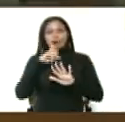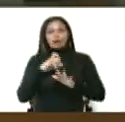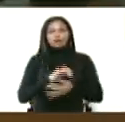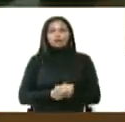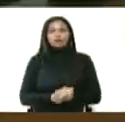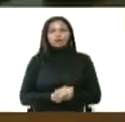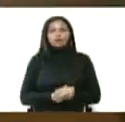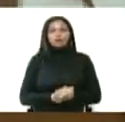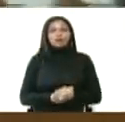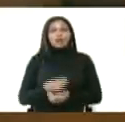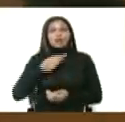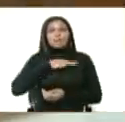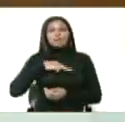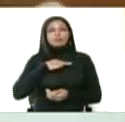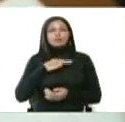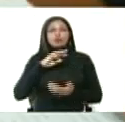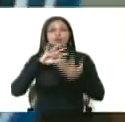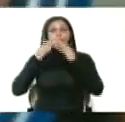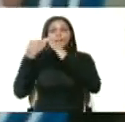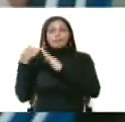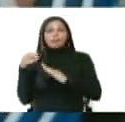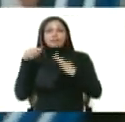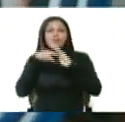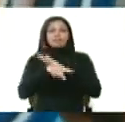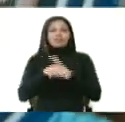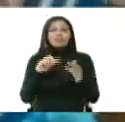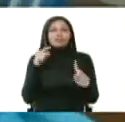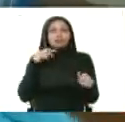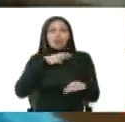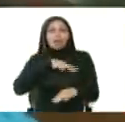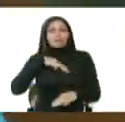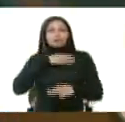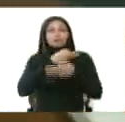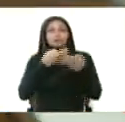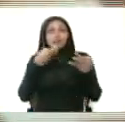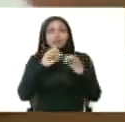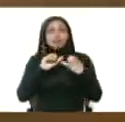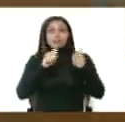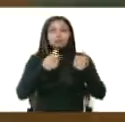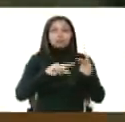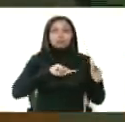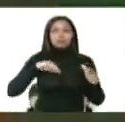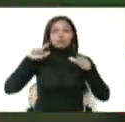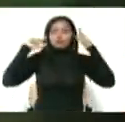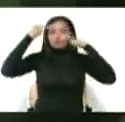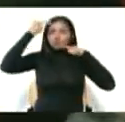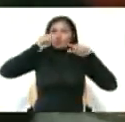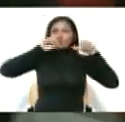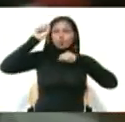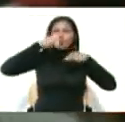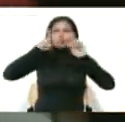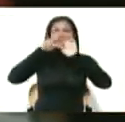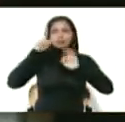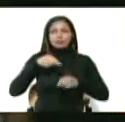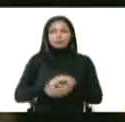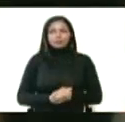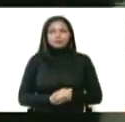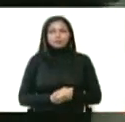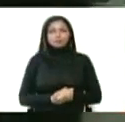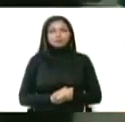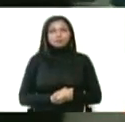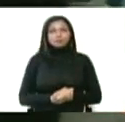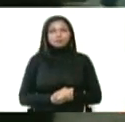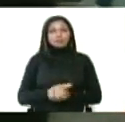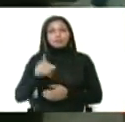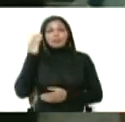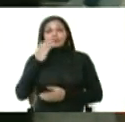de la misión Barrio Adentro, de esa visión extraordinaria que el comandante supremo de la Revolución Bolivariana y el comandante